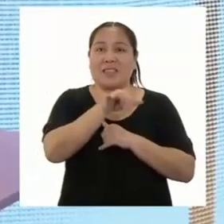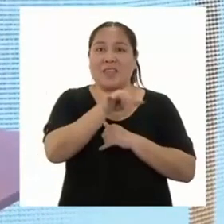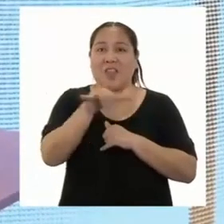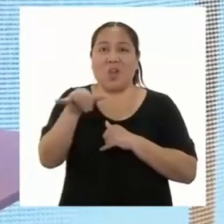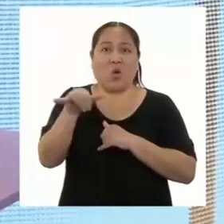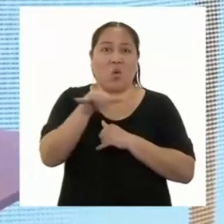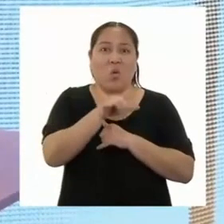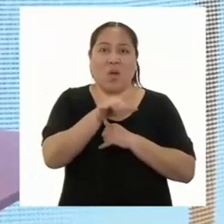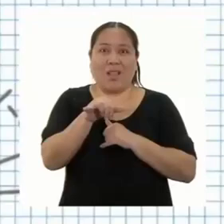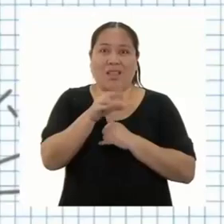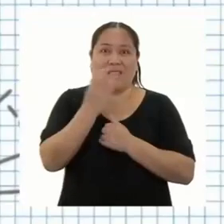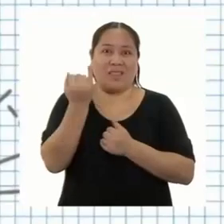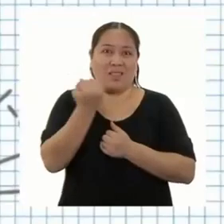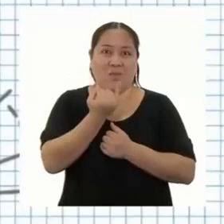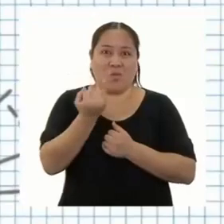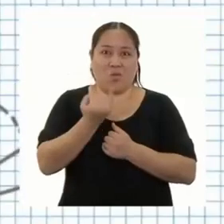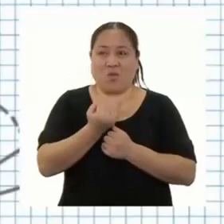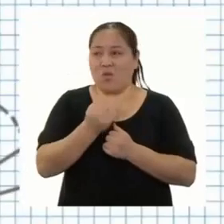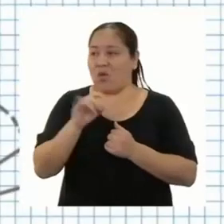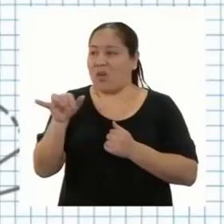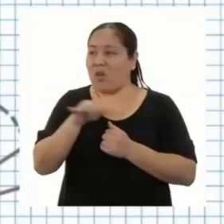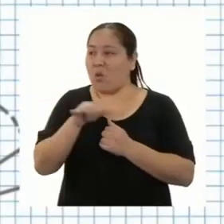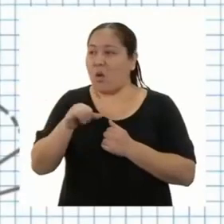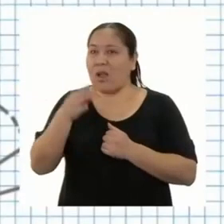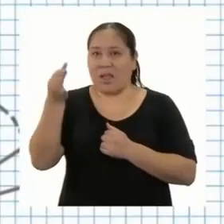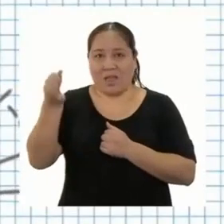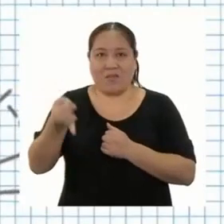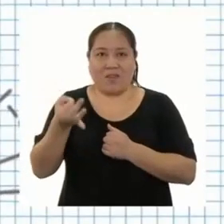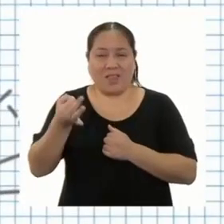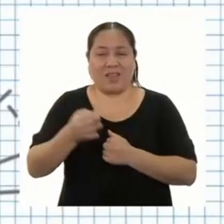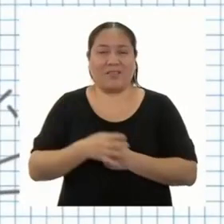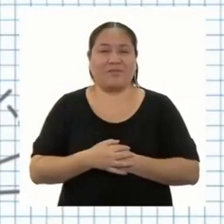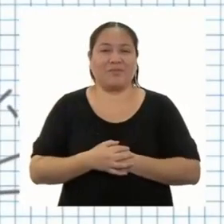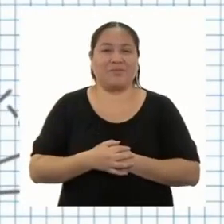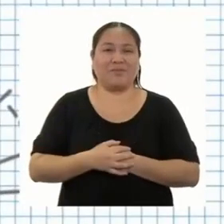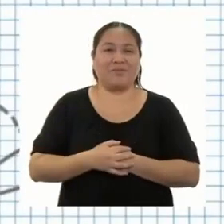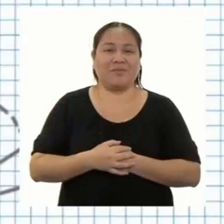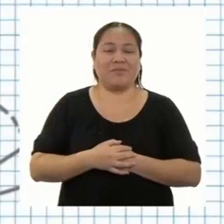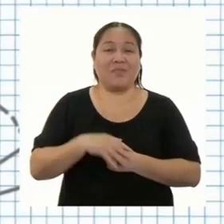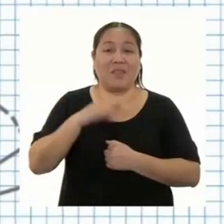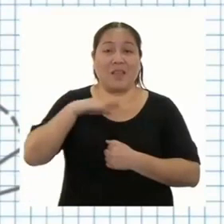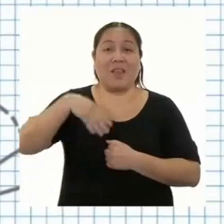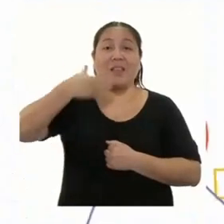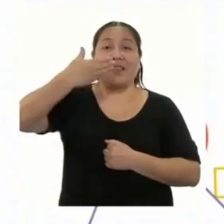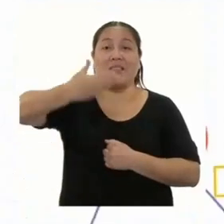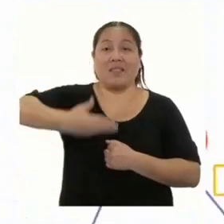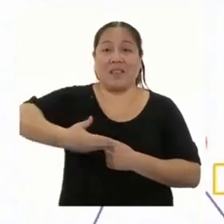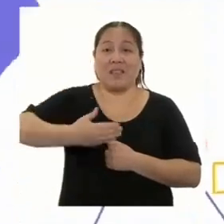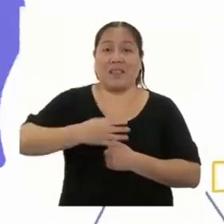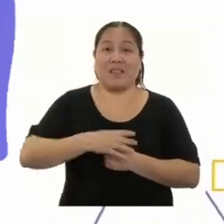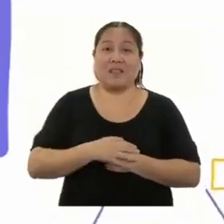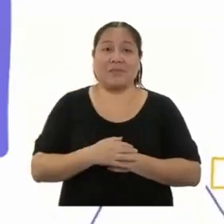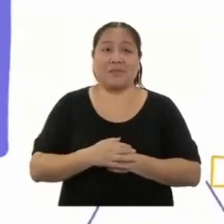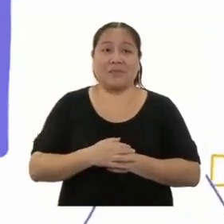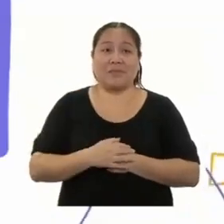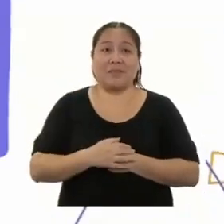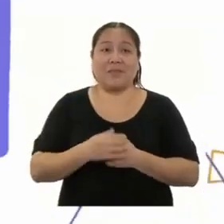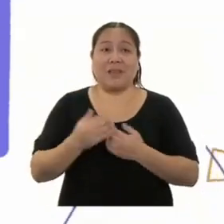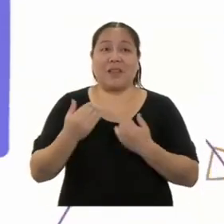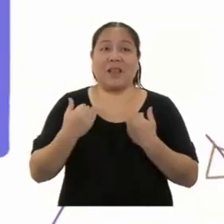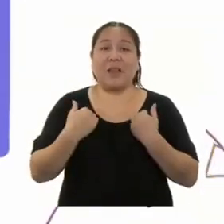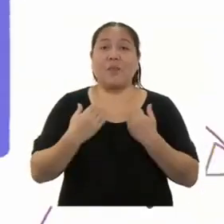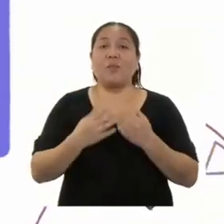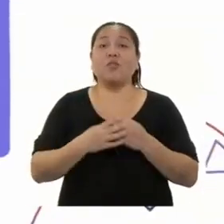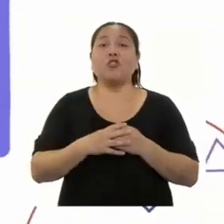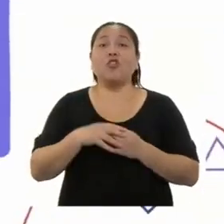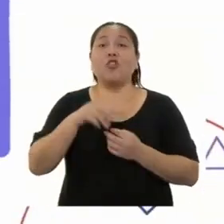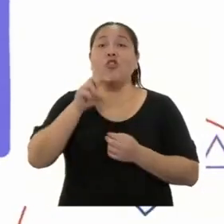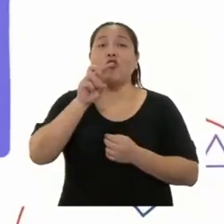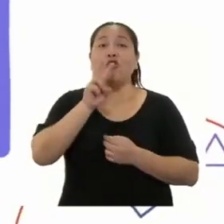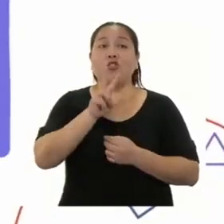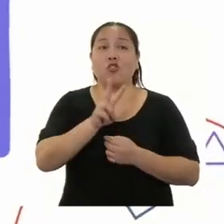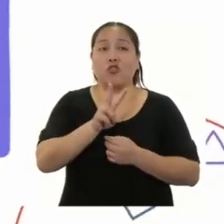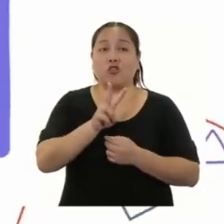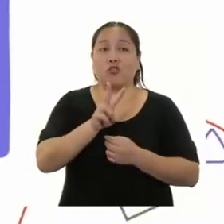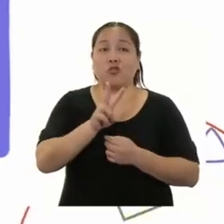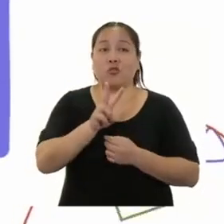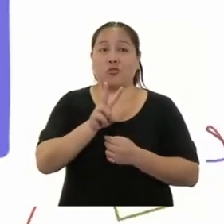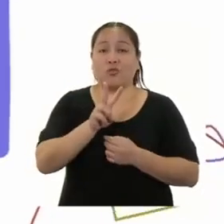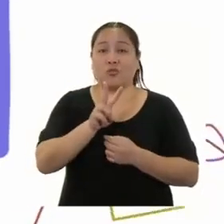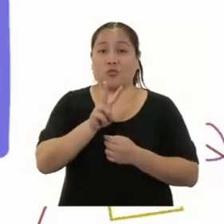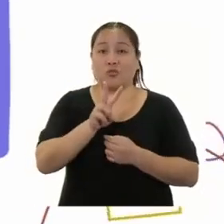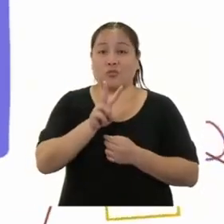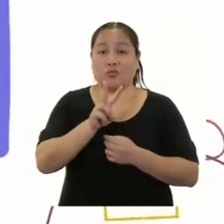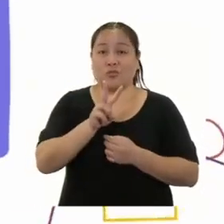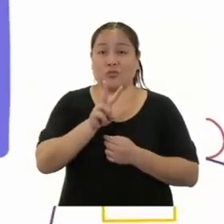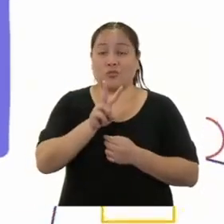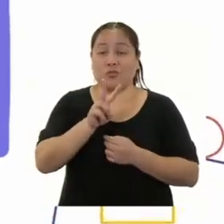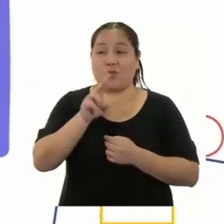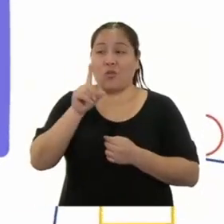tamaño, ¿verdad? Así es. Y en el siguiente caso, tenemos que 2 es la unidad en el dibujo y